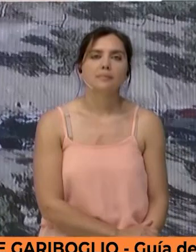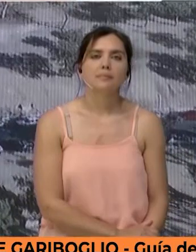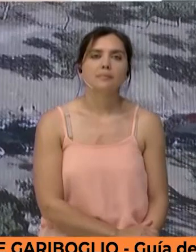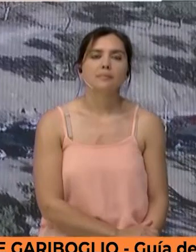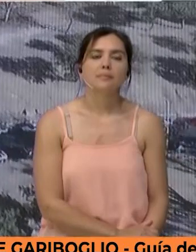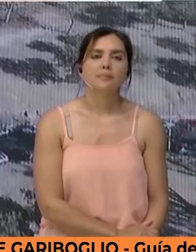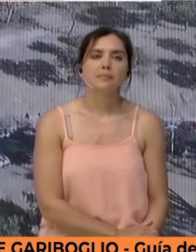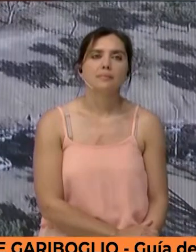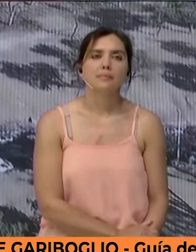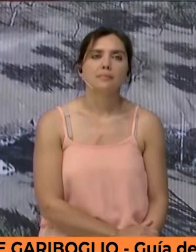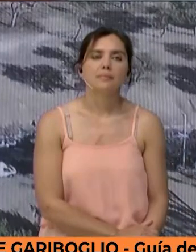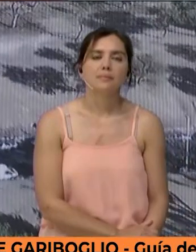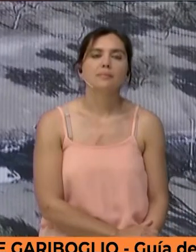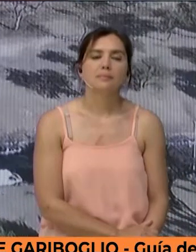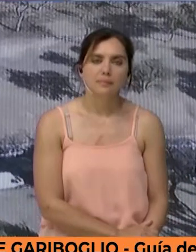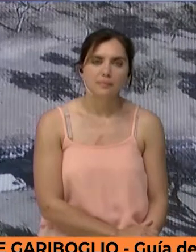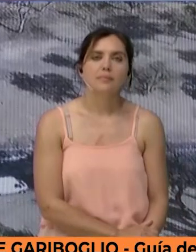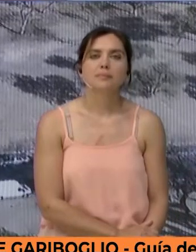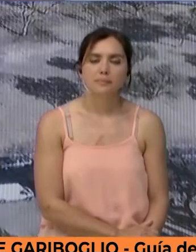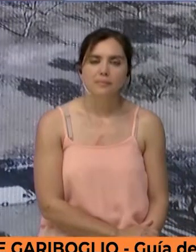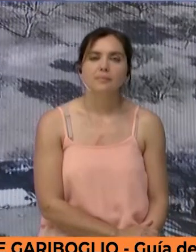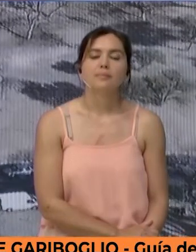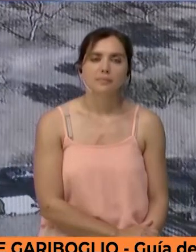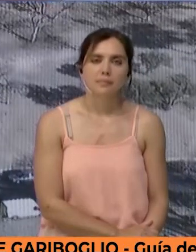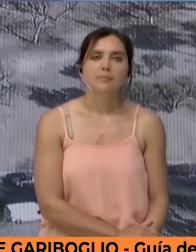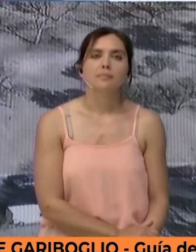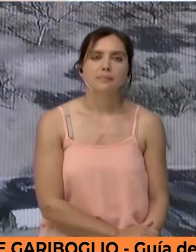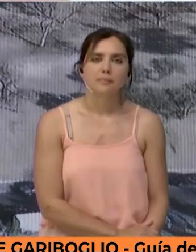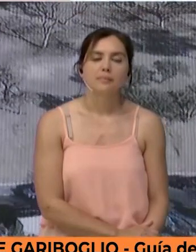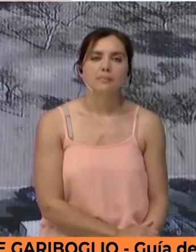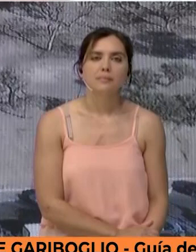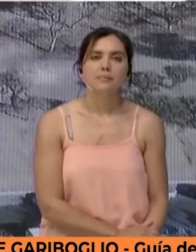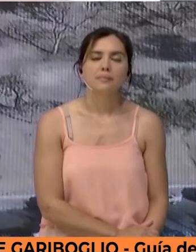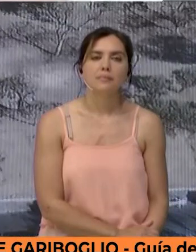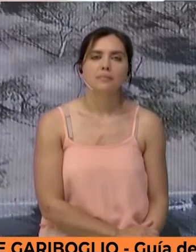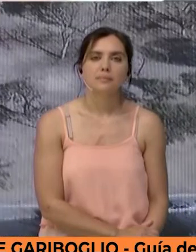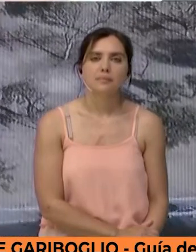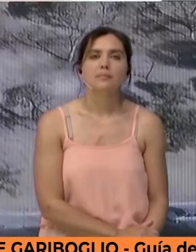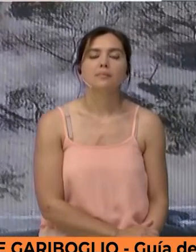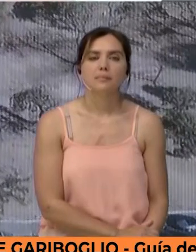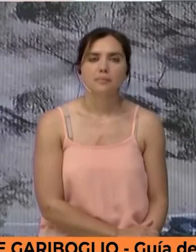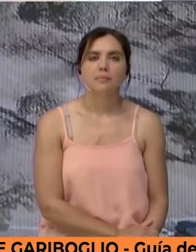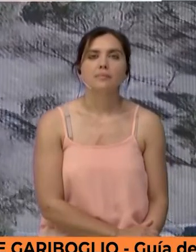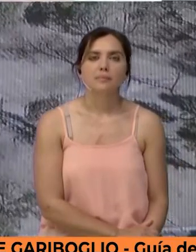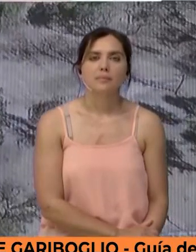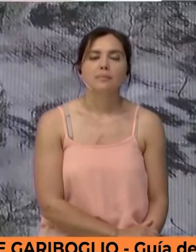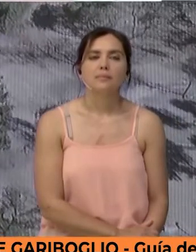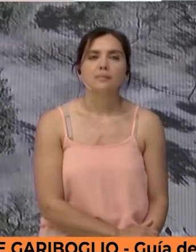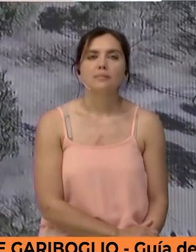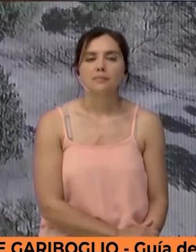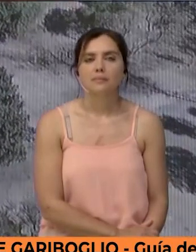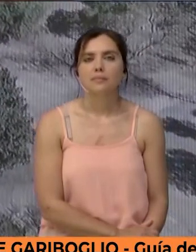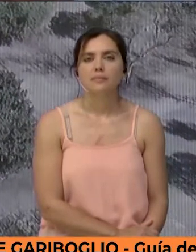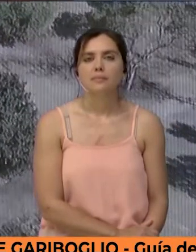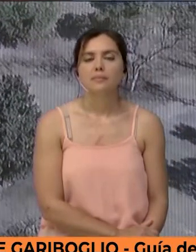que es, como hemos dicho, el núcleo central de Islote Curupí, que es la construcción del museo del sitio, de un espacio de